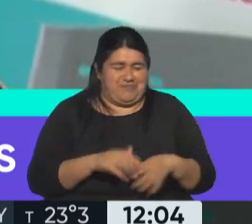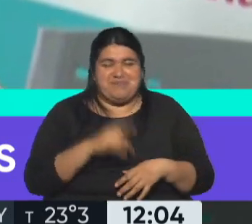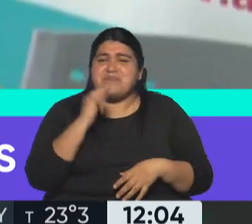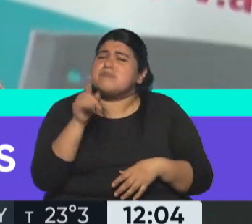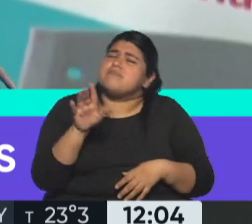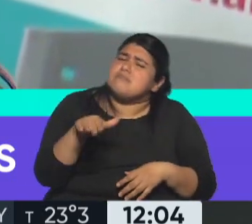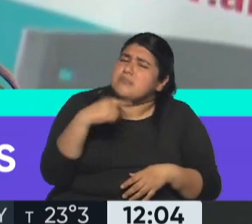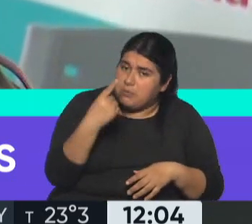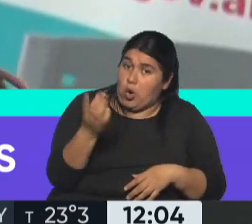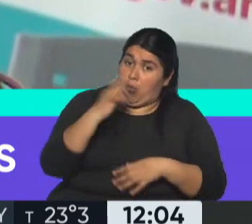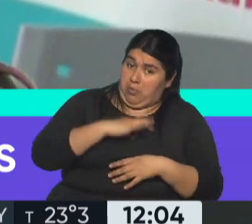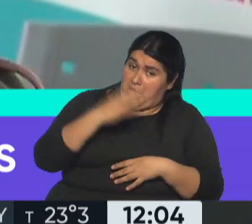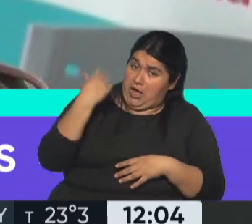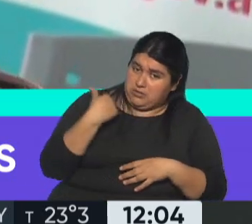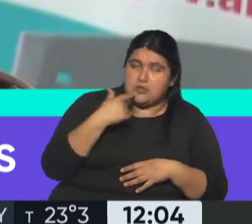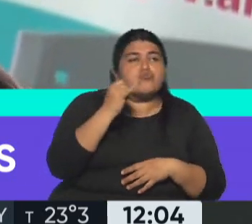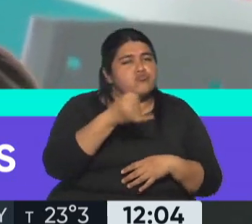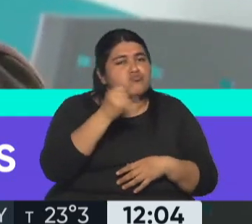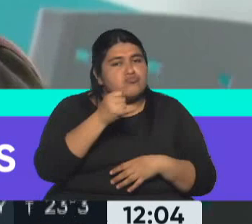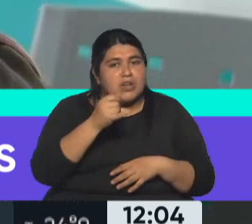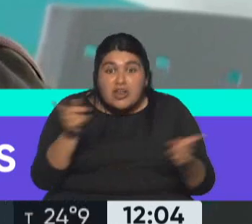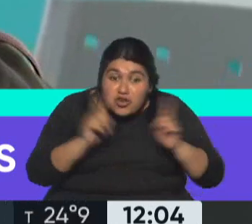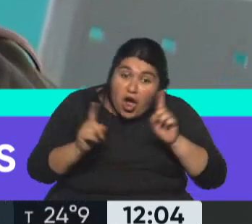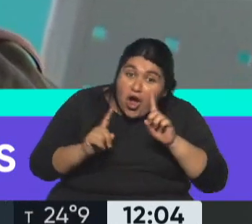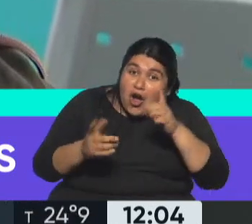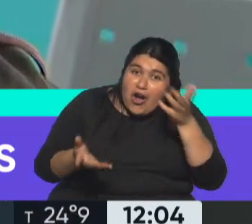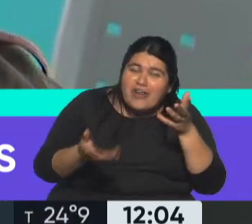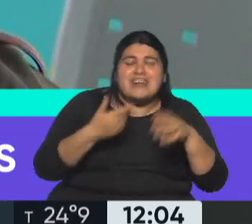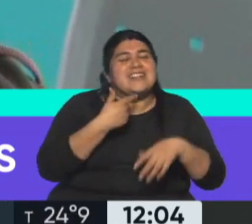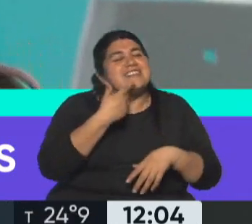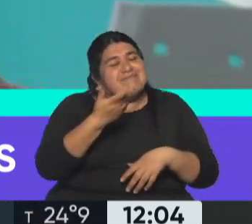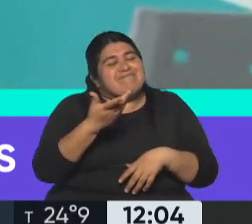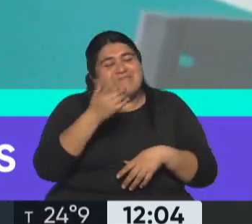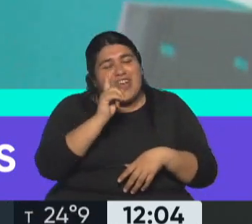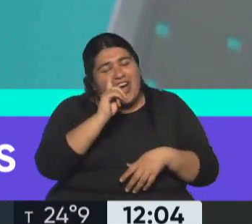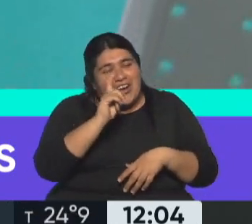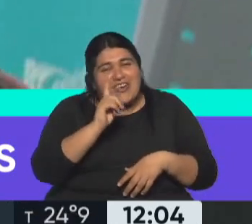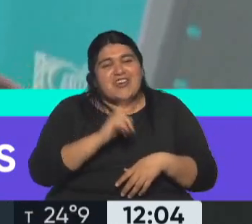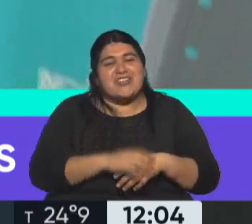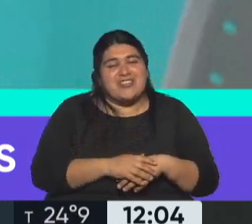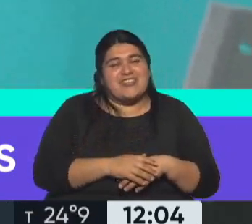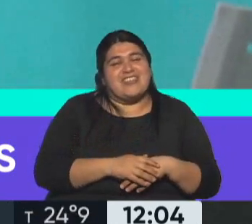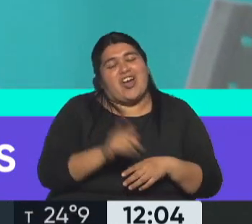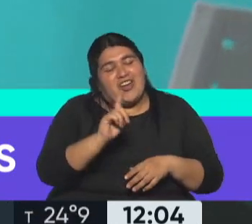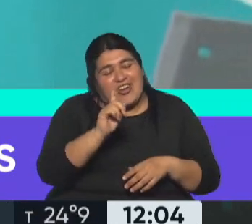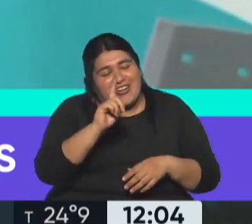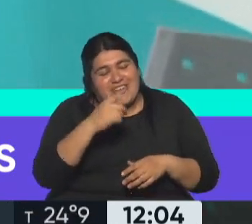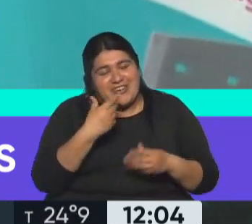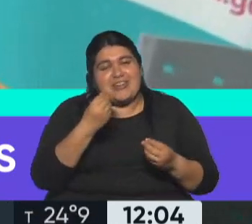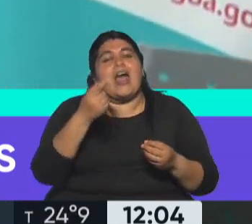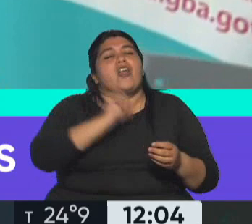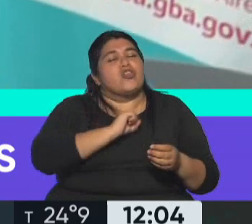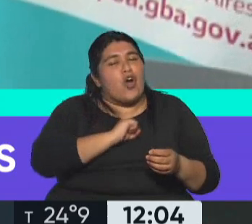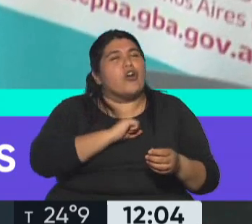¿Vos tuviste coronavirus? Sí. No, no. No, no. Yo tenía tos. Ah, tenías